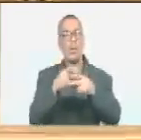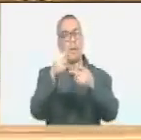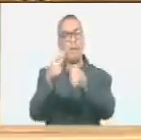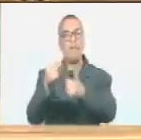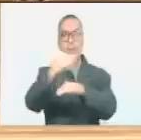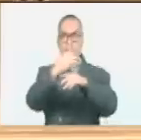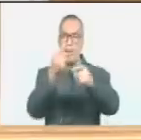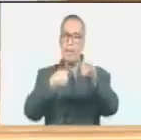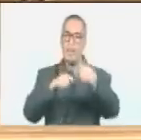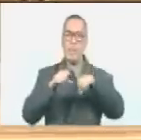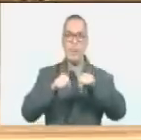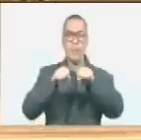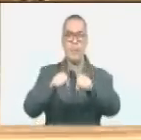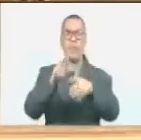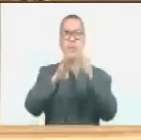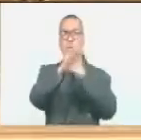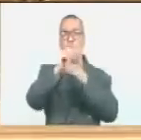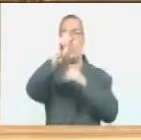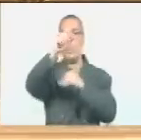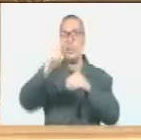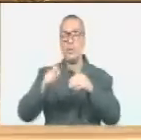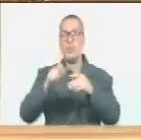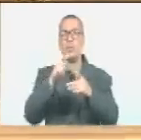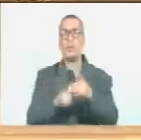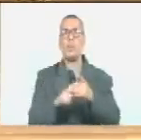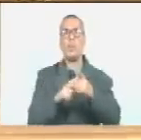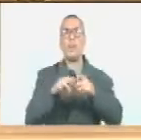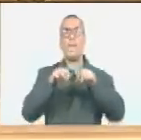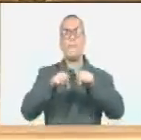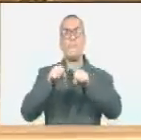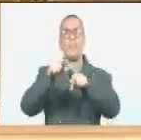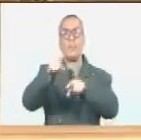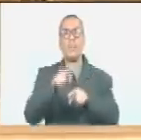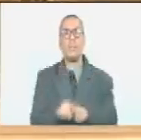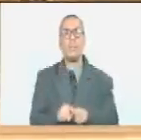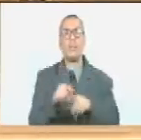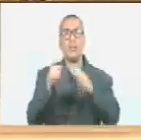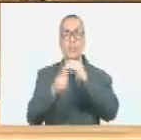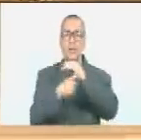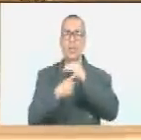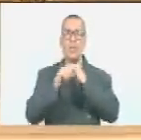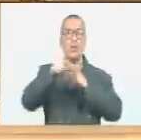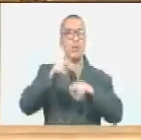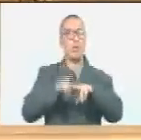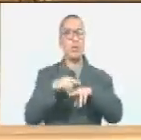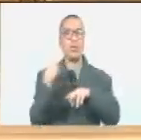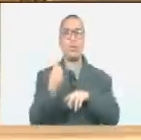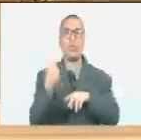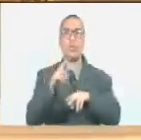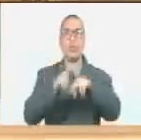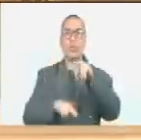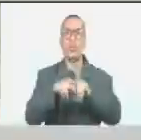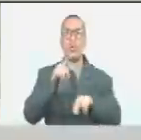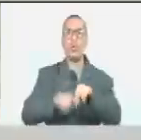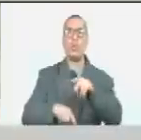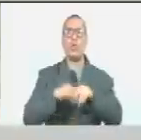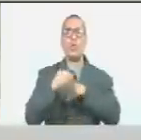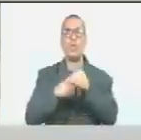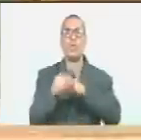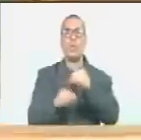mercado, aproximadamente el 50%. La Gran Misión Vivienda Venezuela es tecnología, porque no solo se construye con los